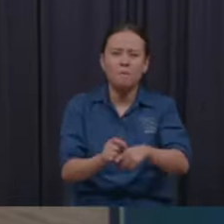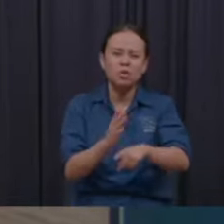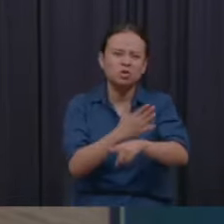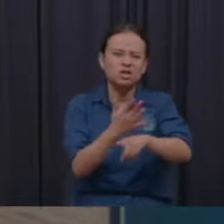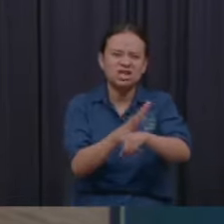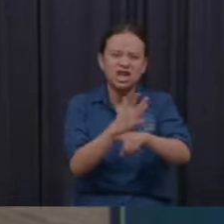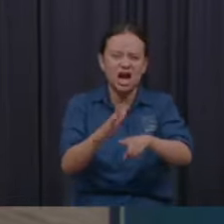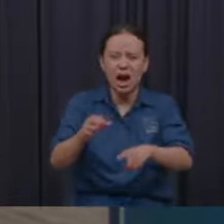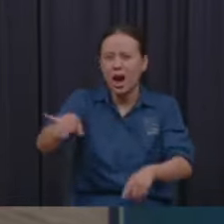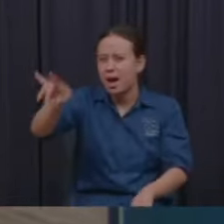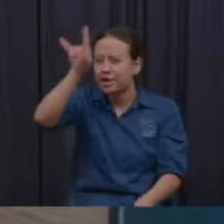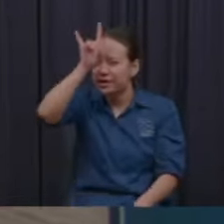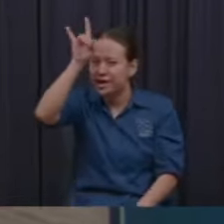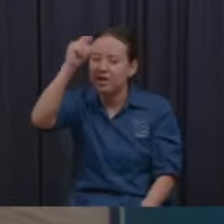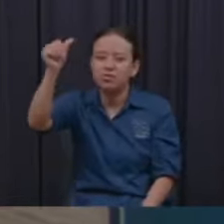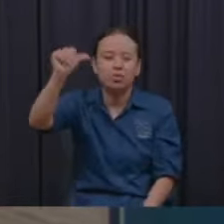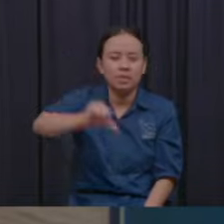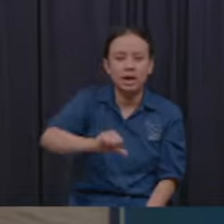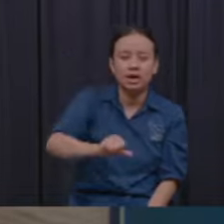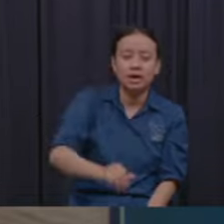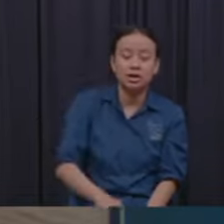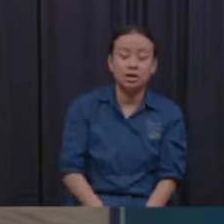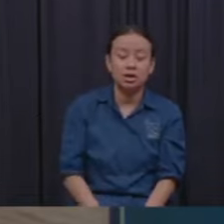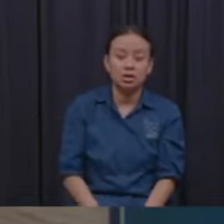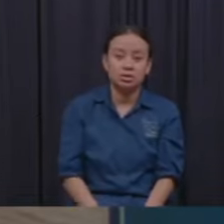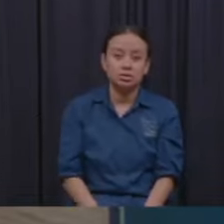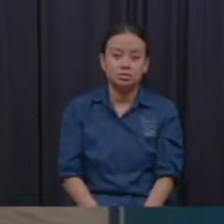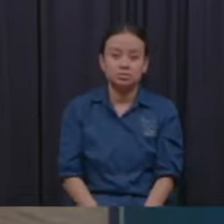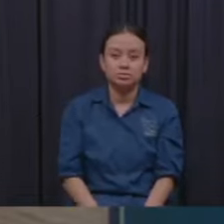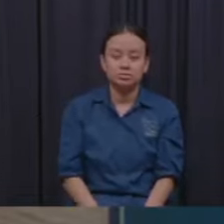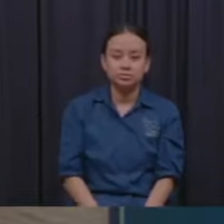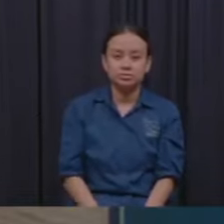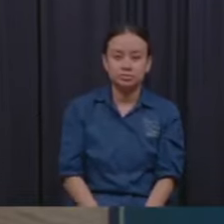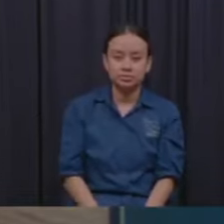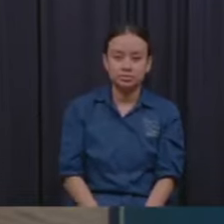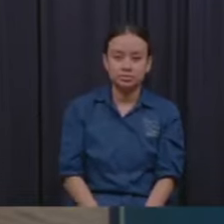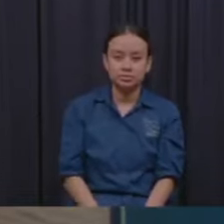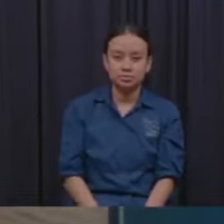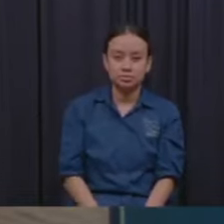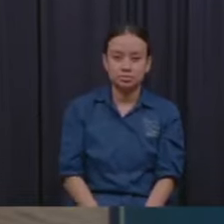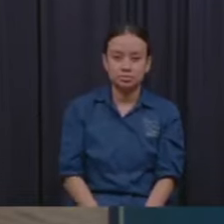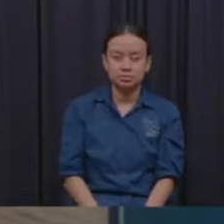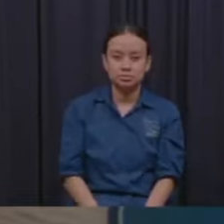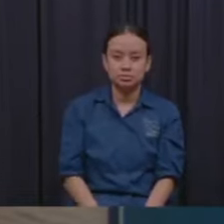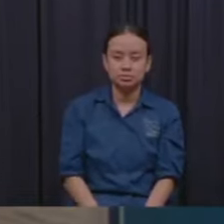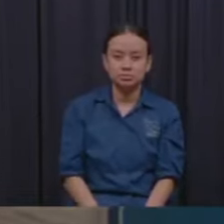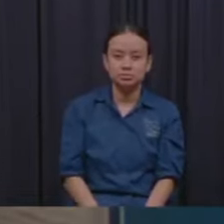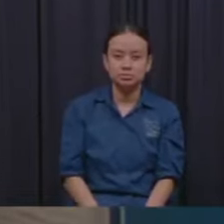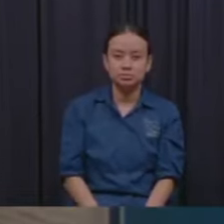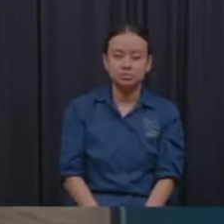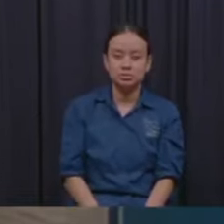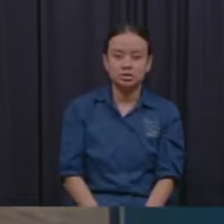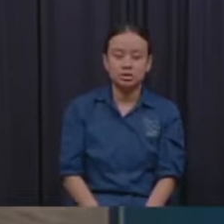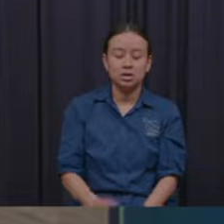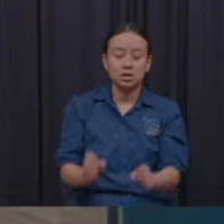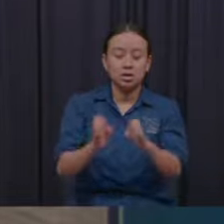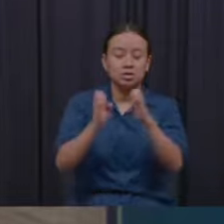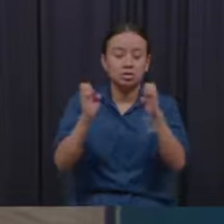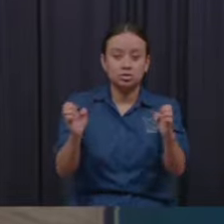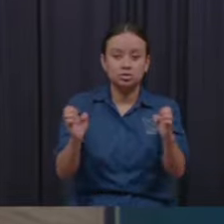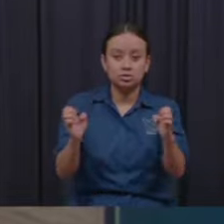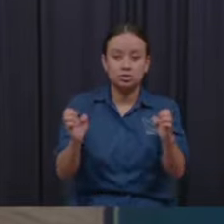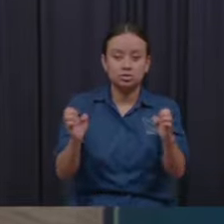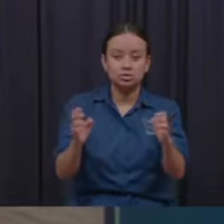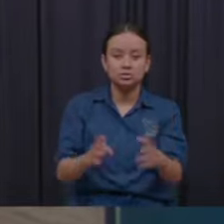como ahora hay que respetar la privacidad. Mi abuela decía, hasta el último centímetro es